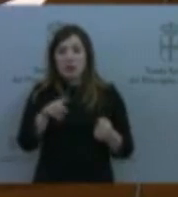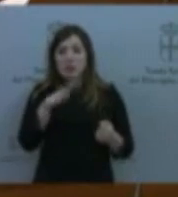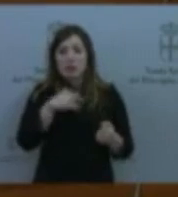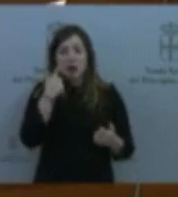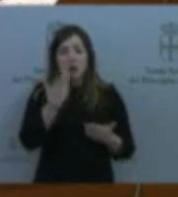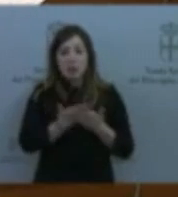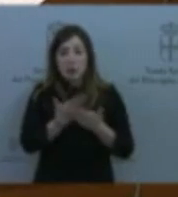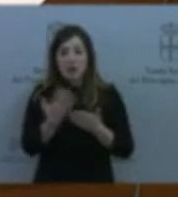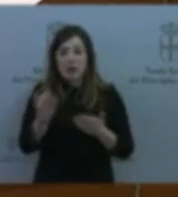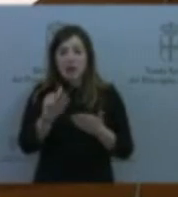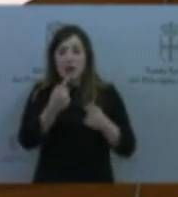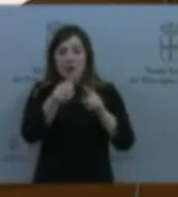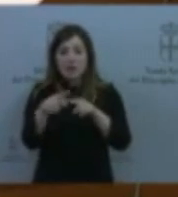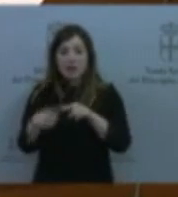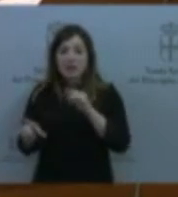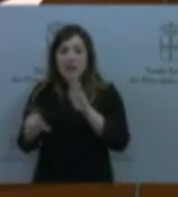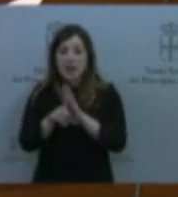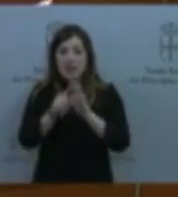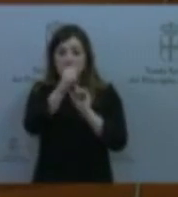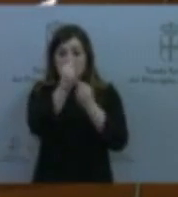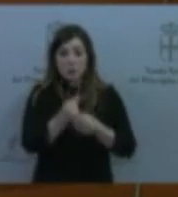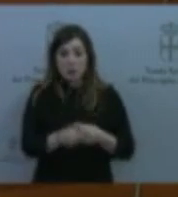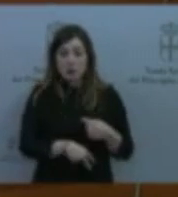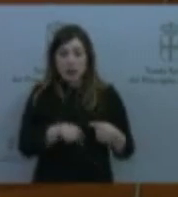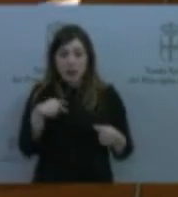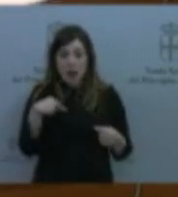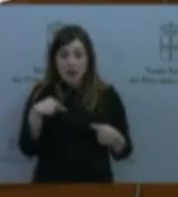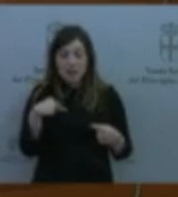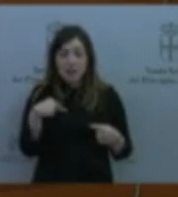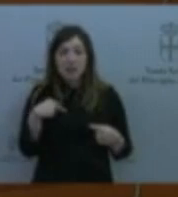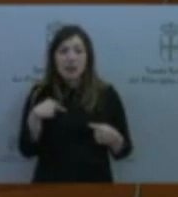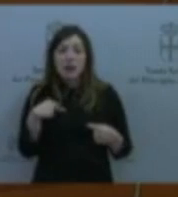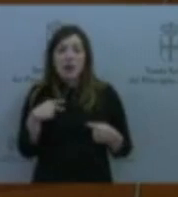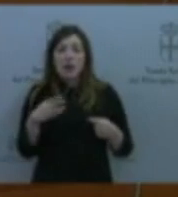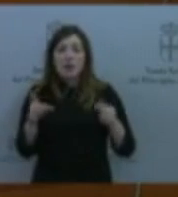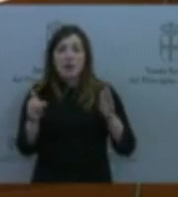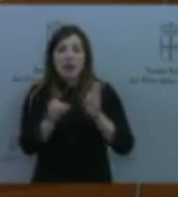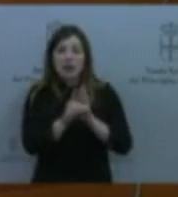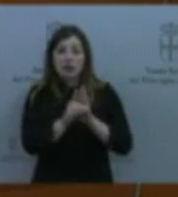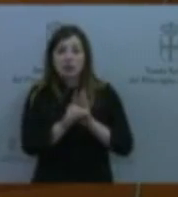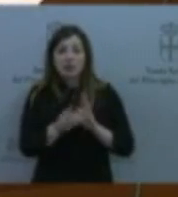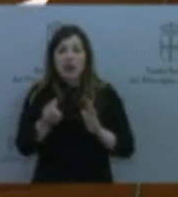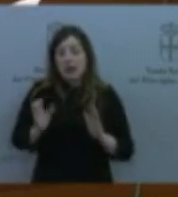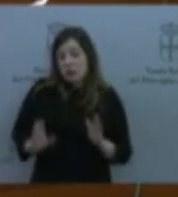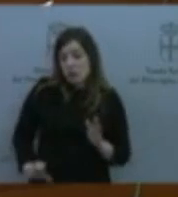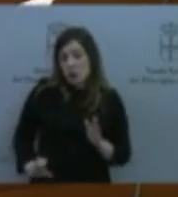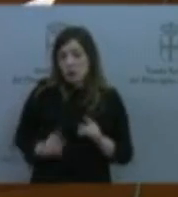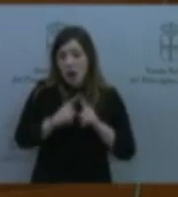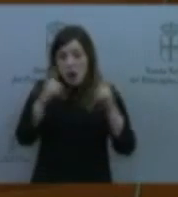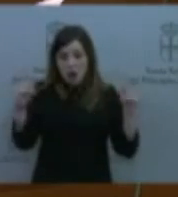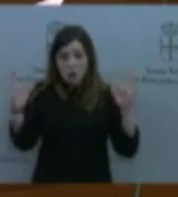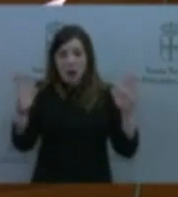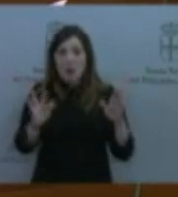presupuestos generales, en los decretos de retribuciones anuales, así como en las resoluciones por las que se publican las